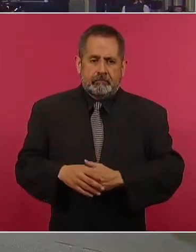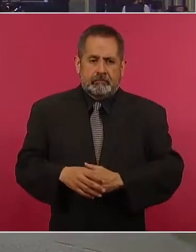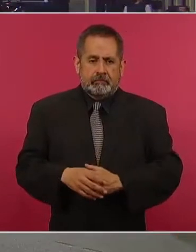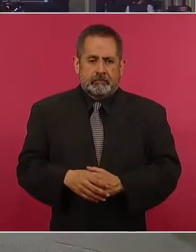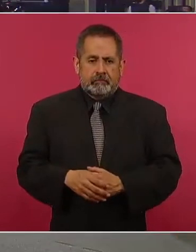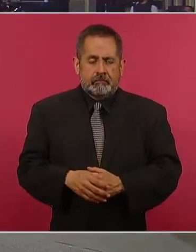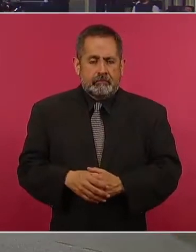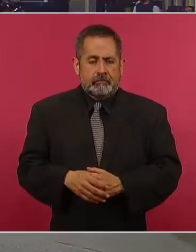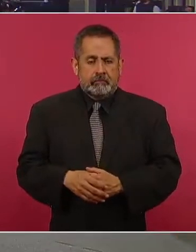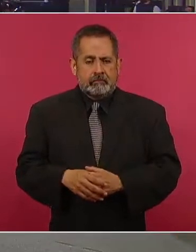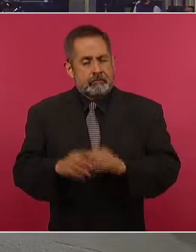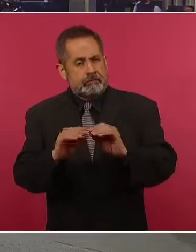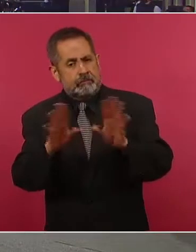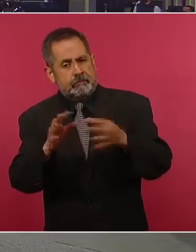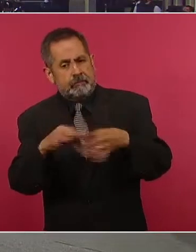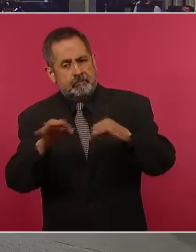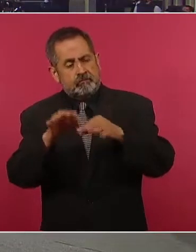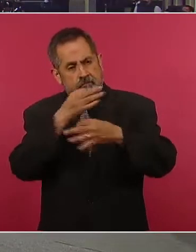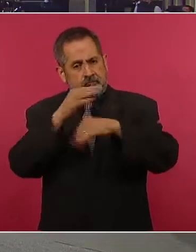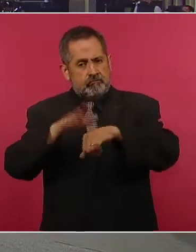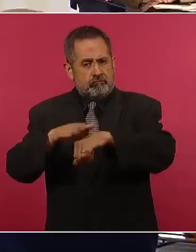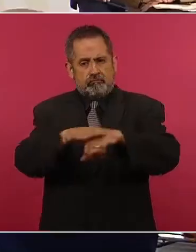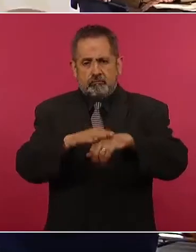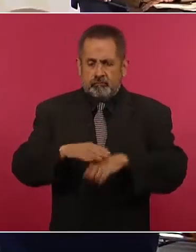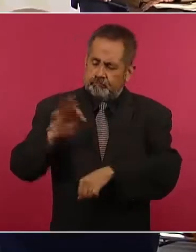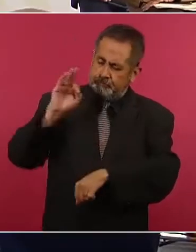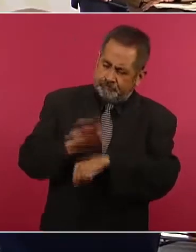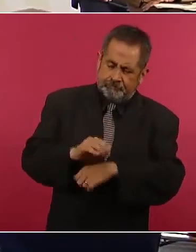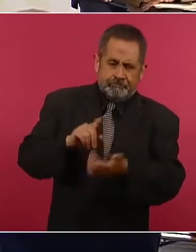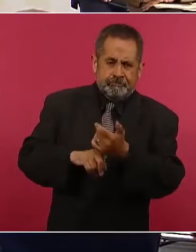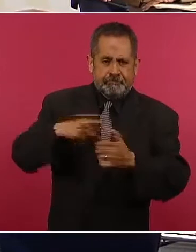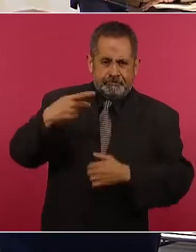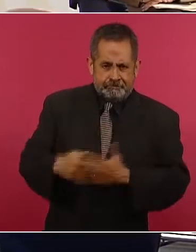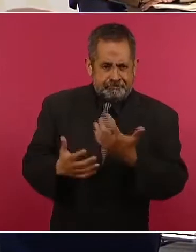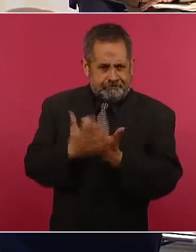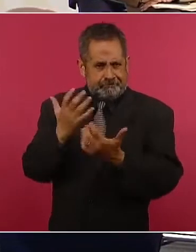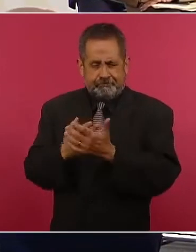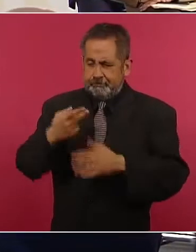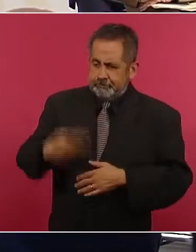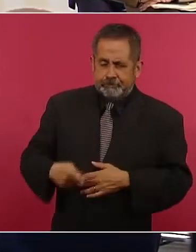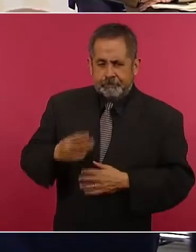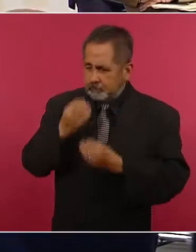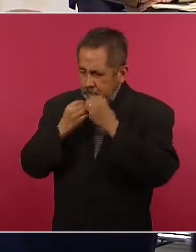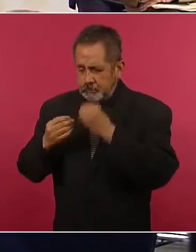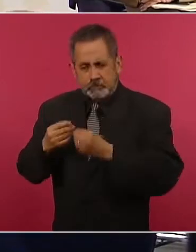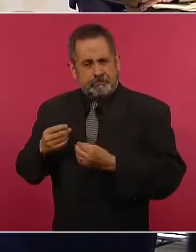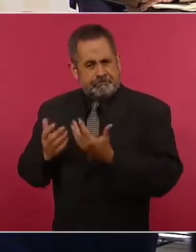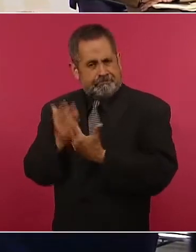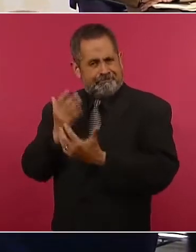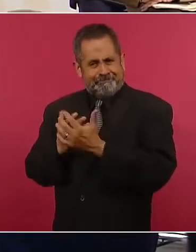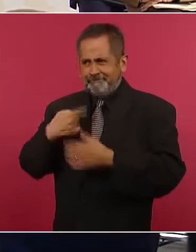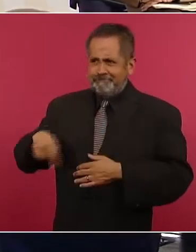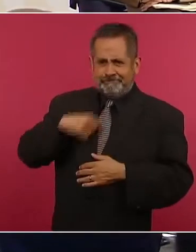Sin duda, presidente, importante este mensaje que dice de hacer patria, fomentar el autoconsumo y consumir los alimentos que se producen aquí,